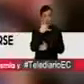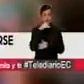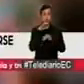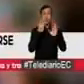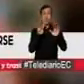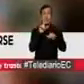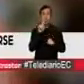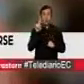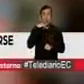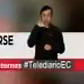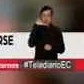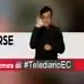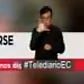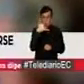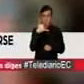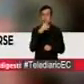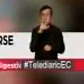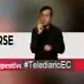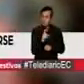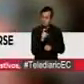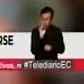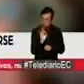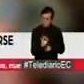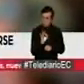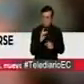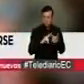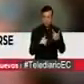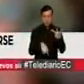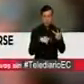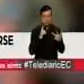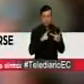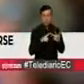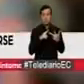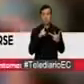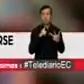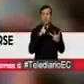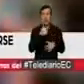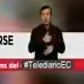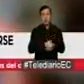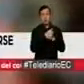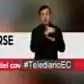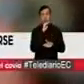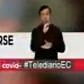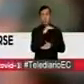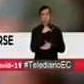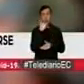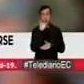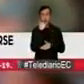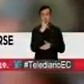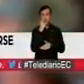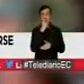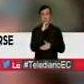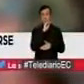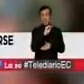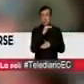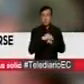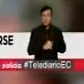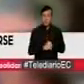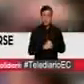911 si así lo necesitan y por supuesto que alerten a las autoridades en caso de ser necesario